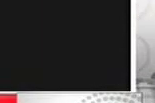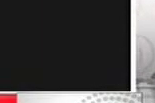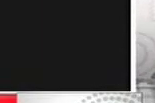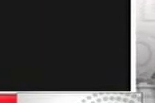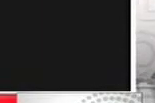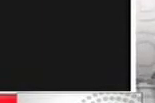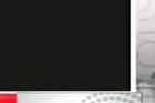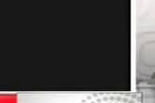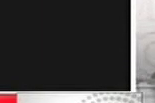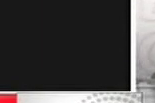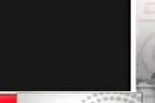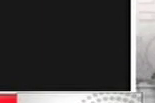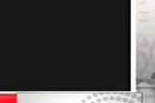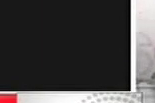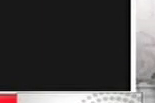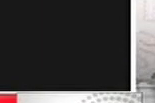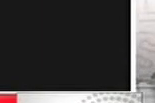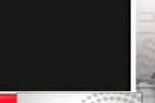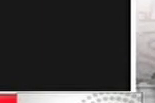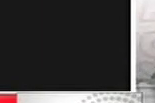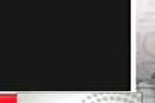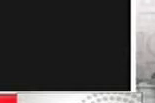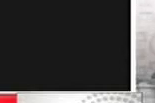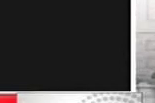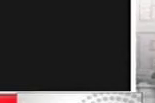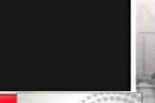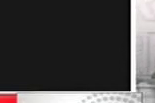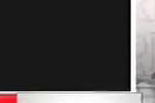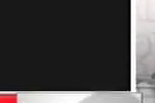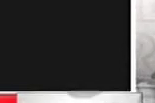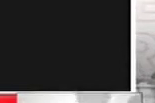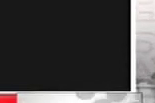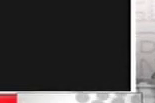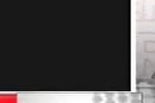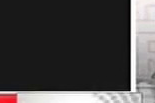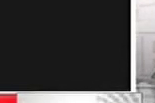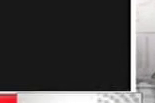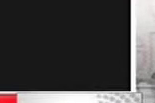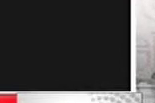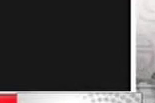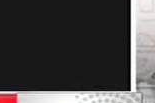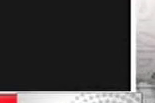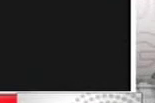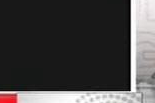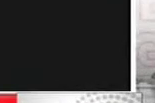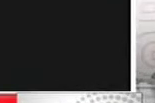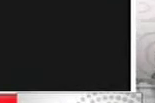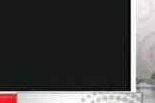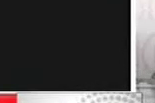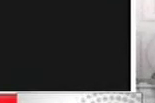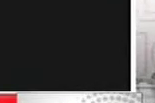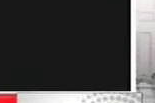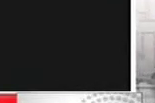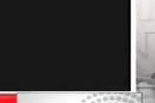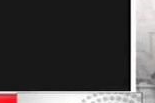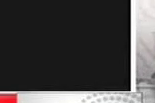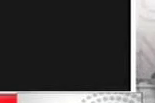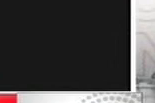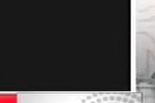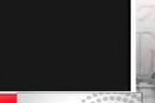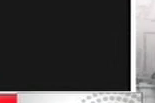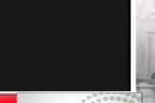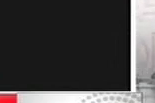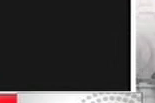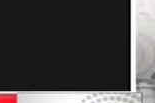uno de ustedes, señores congresistas, que representan a las distintas regiones, representan al Perú en la ejecución, implementación